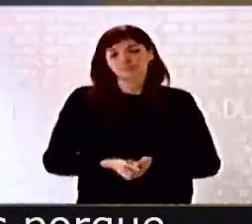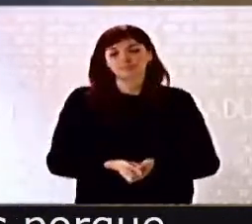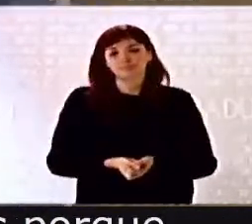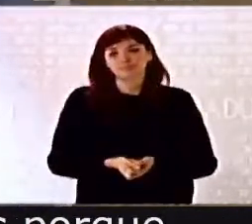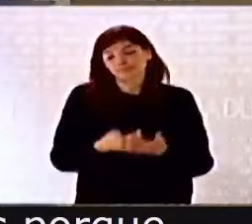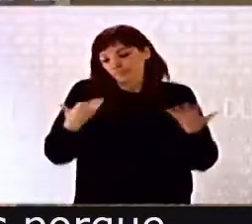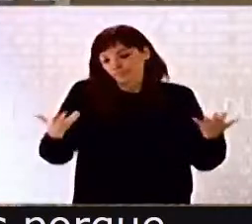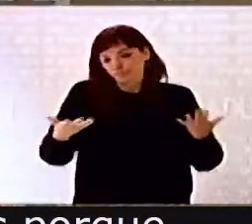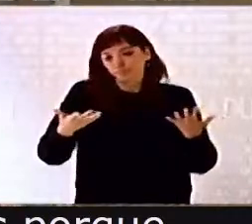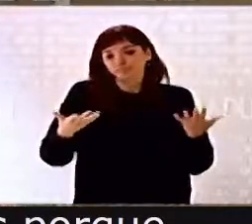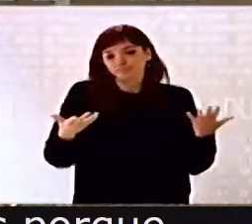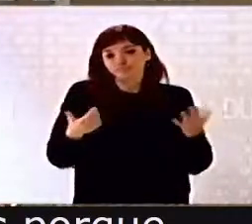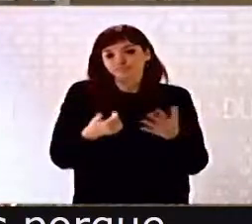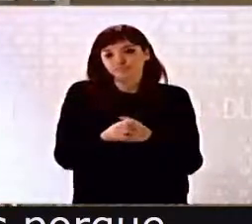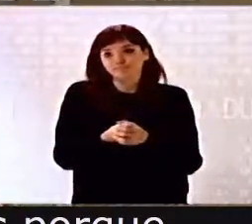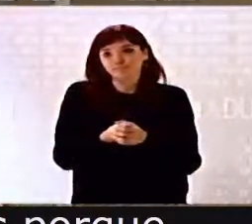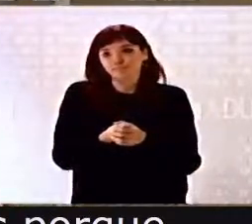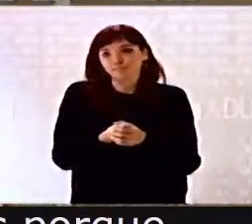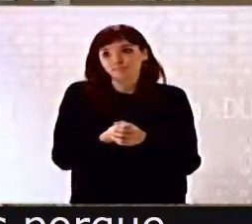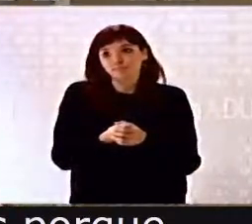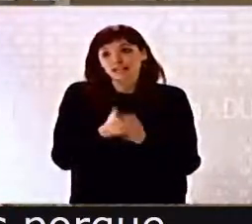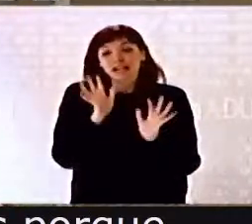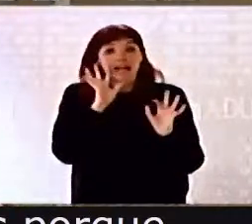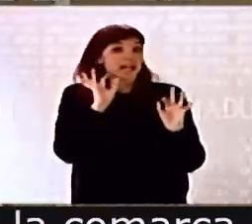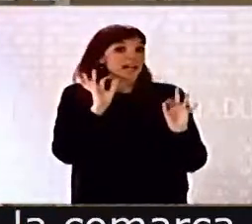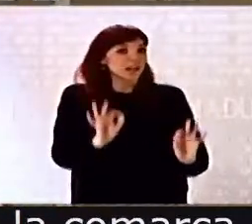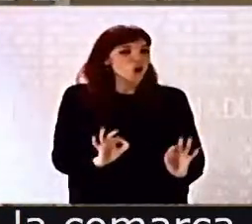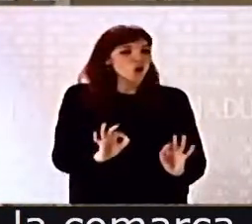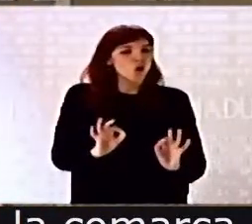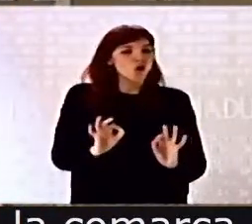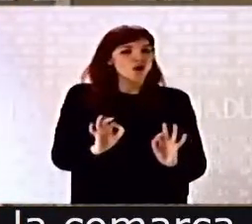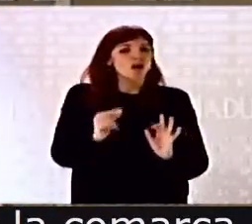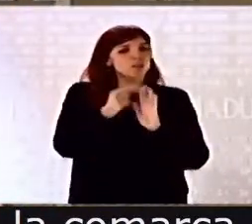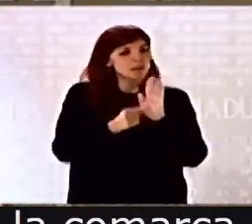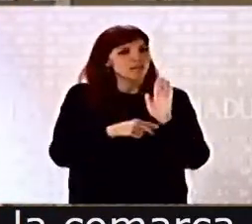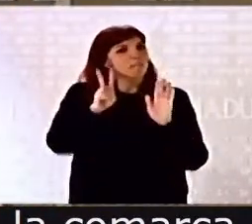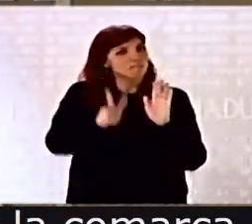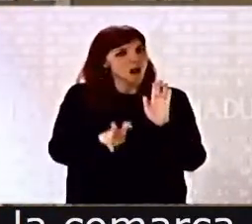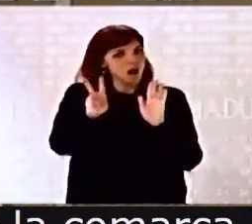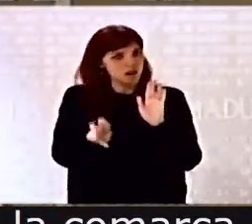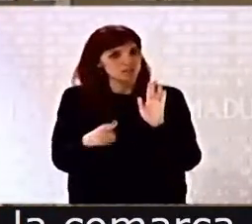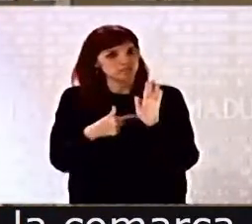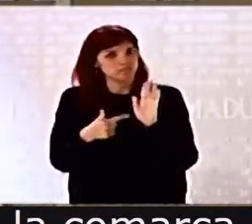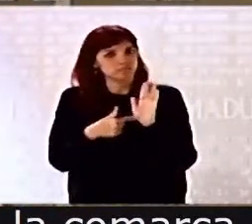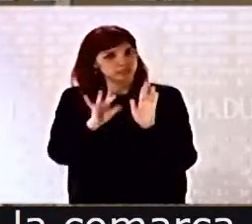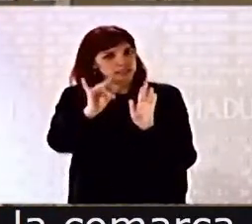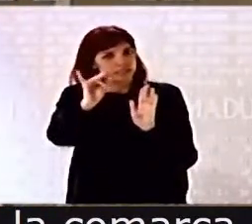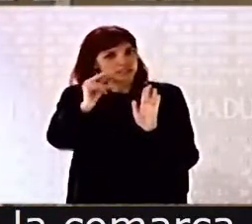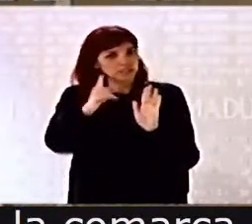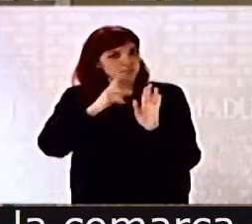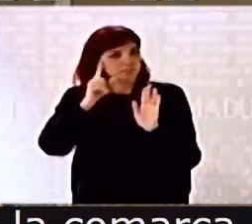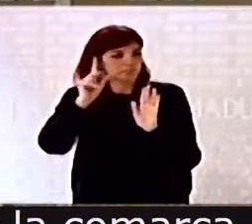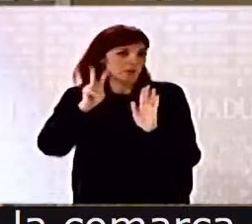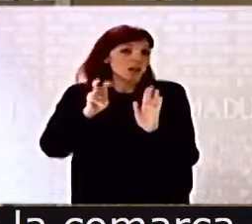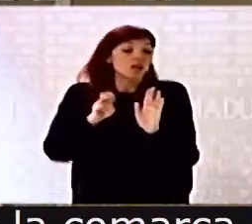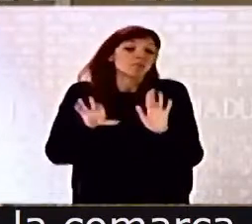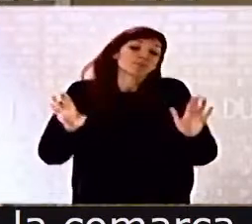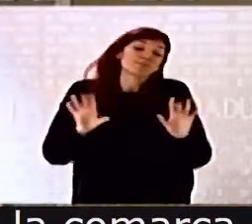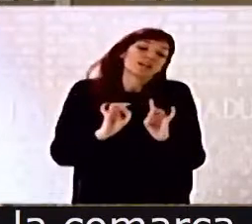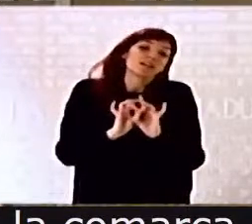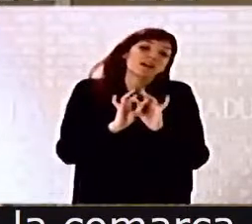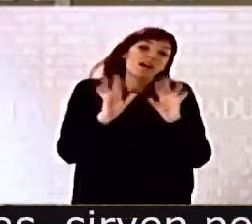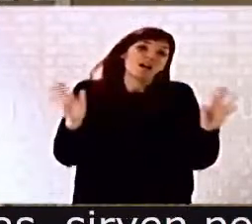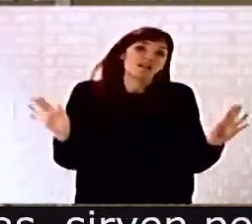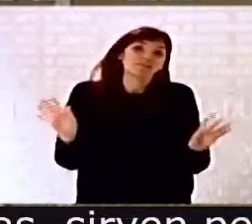por lo tanto, yo no creo que no sirvan las medidas que estamos tomando, sirven, pero,